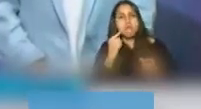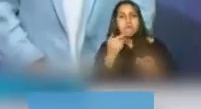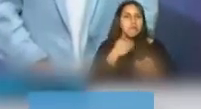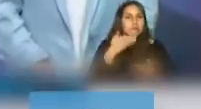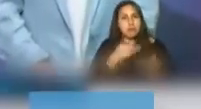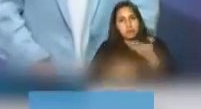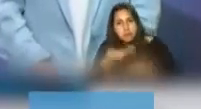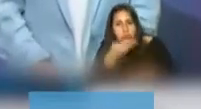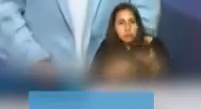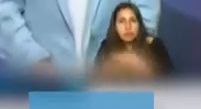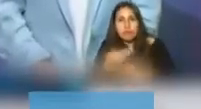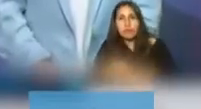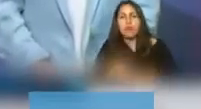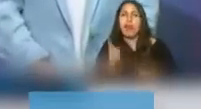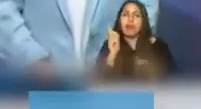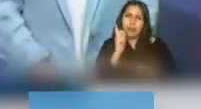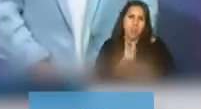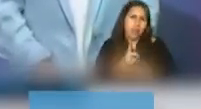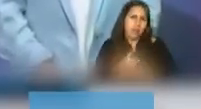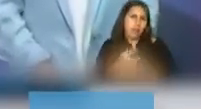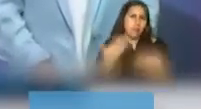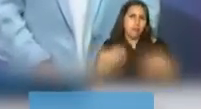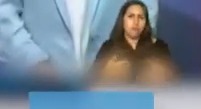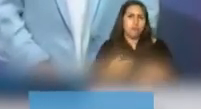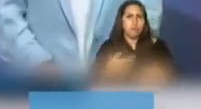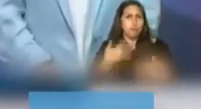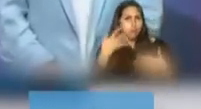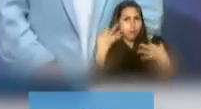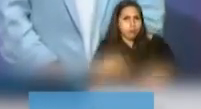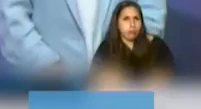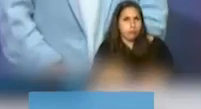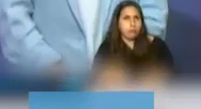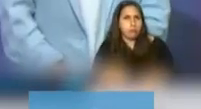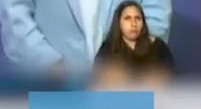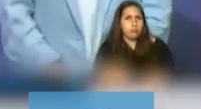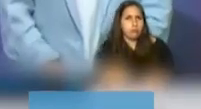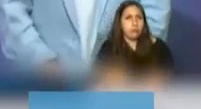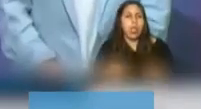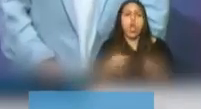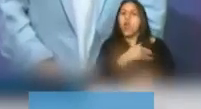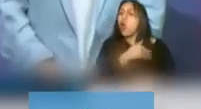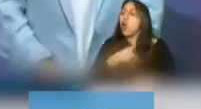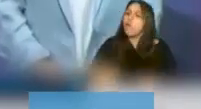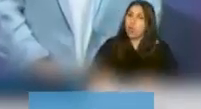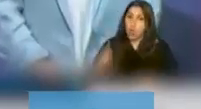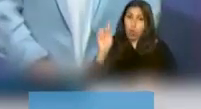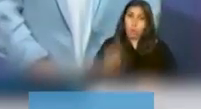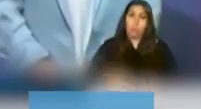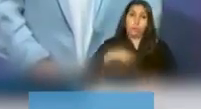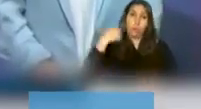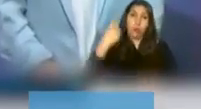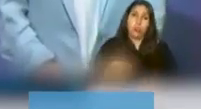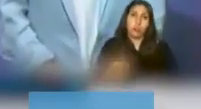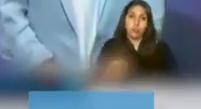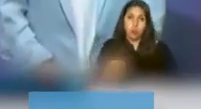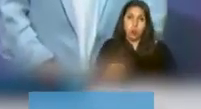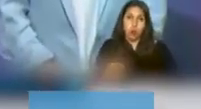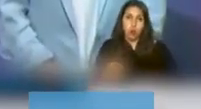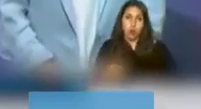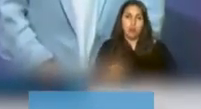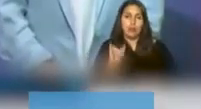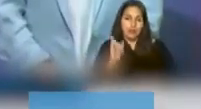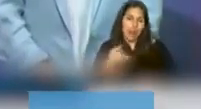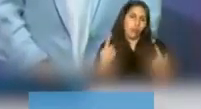asociada la marcha de la diversidad. Claro. Es una de las banderas que además en la campaña anterior se acusó o insinuó que si